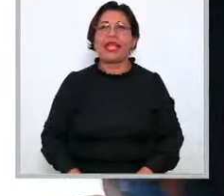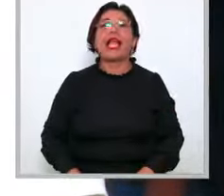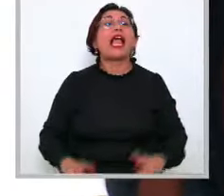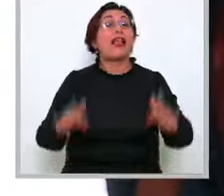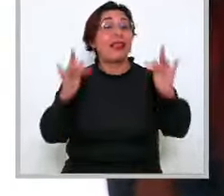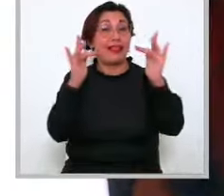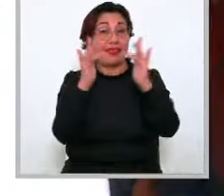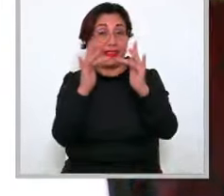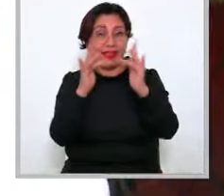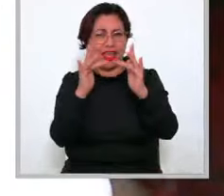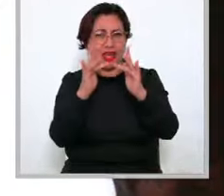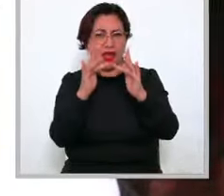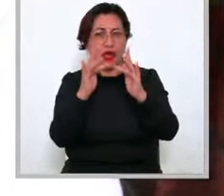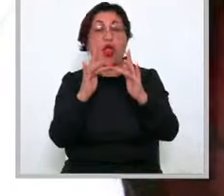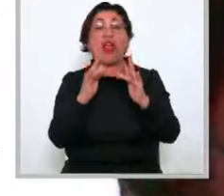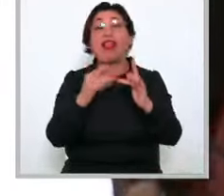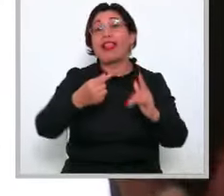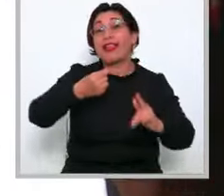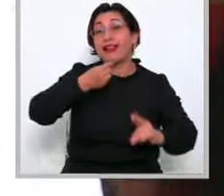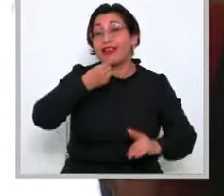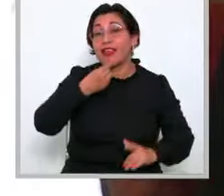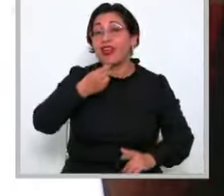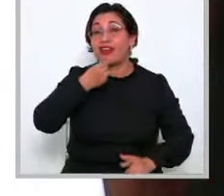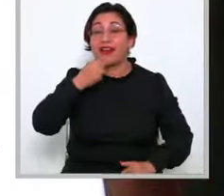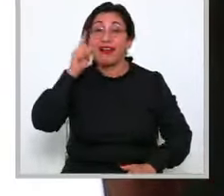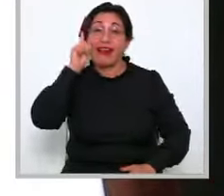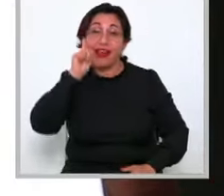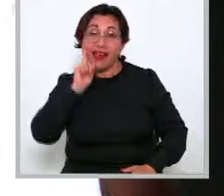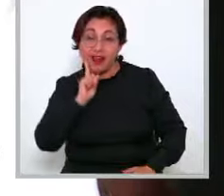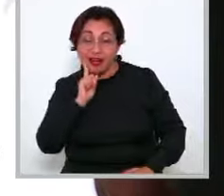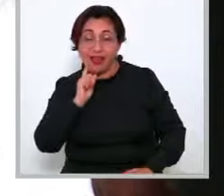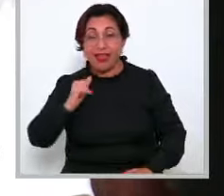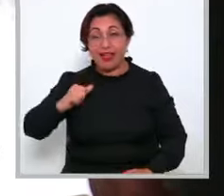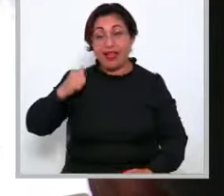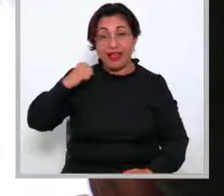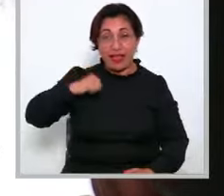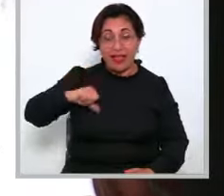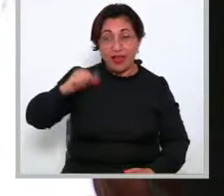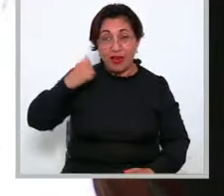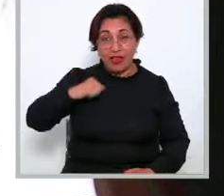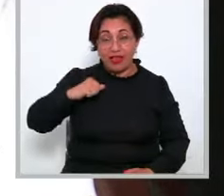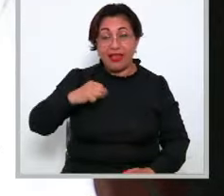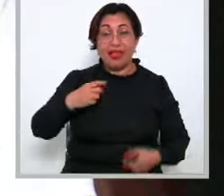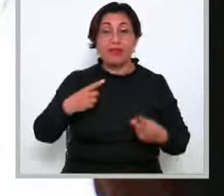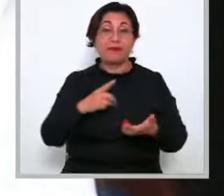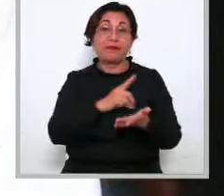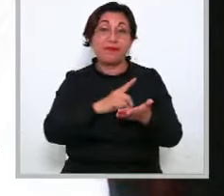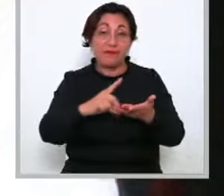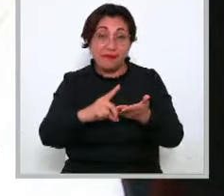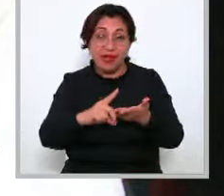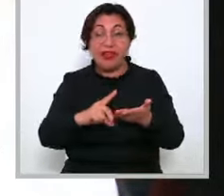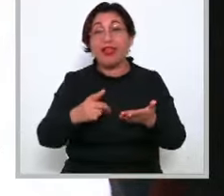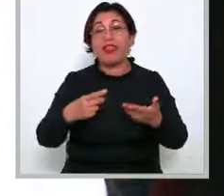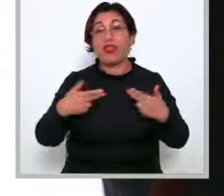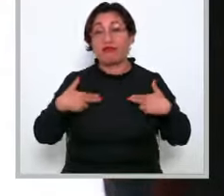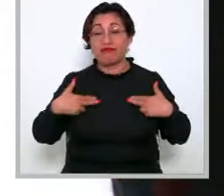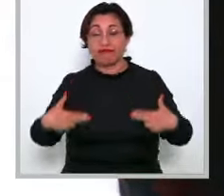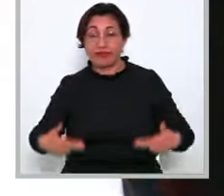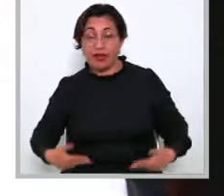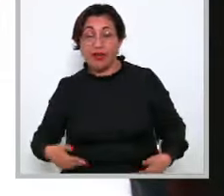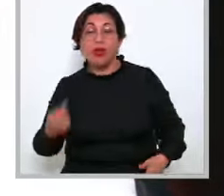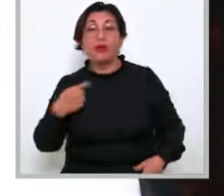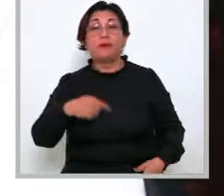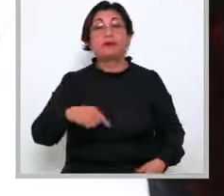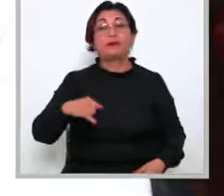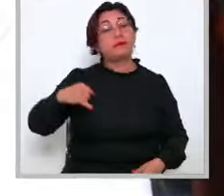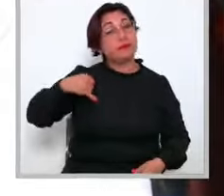de Impulsores de los Derechos de los Niños, Niñas y Adolescentes. Es una red nacional que nace en el 2002 y es una iniciativa